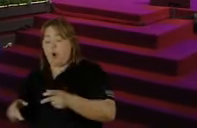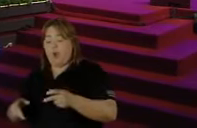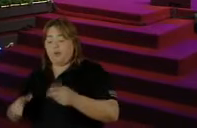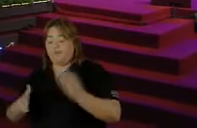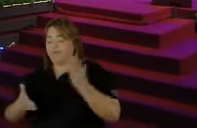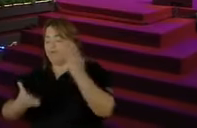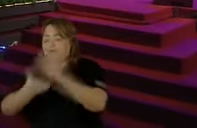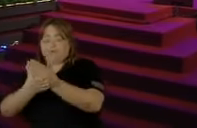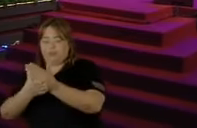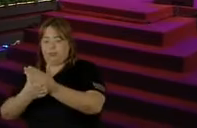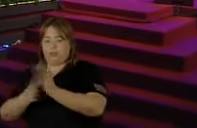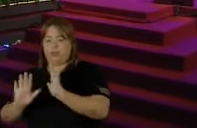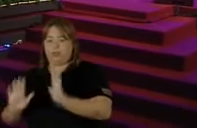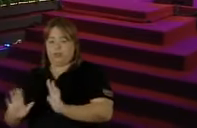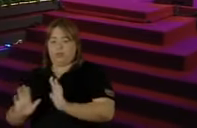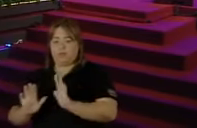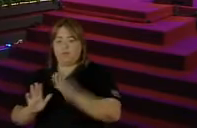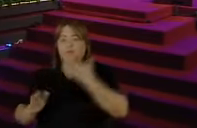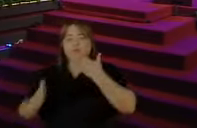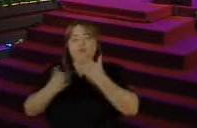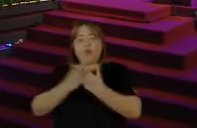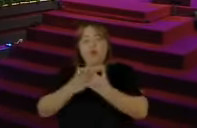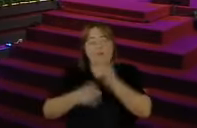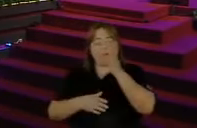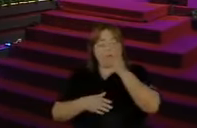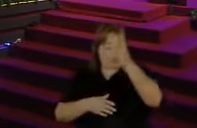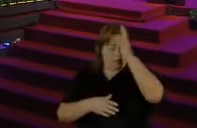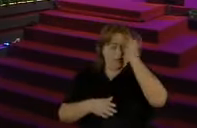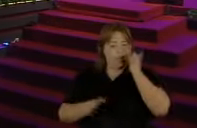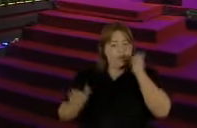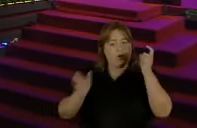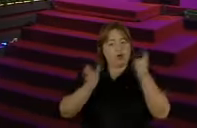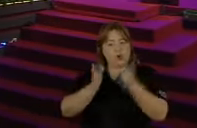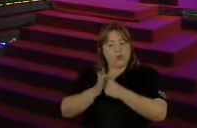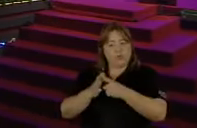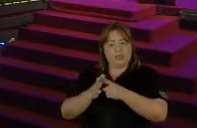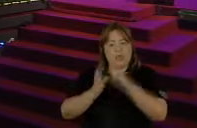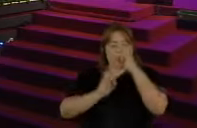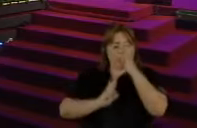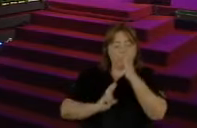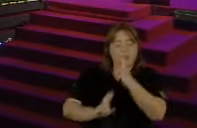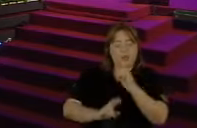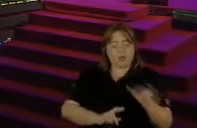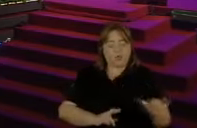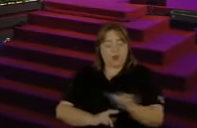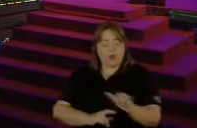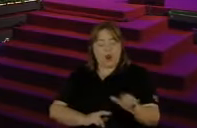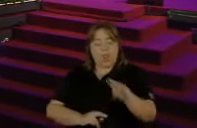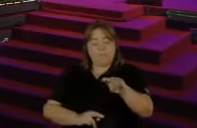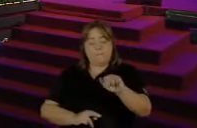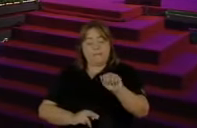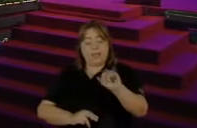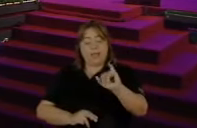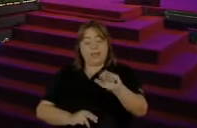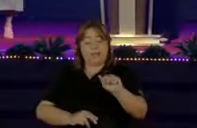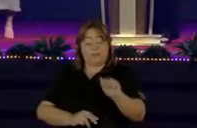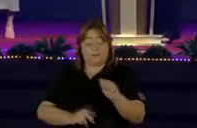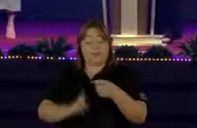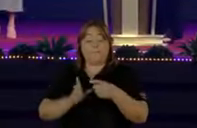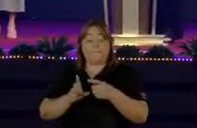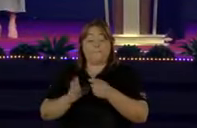los padres reconocemos la responsabilidad, de la misma manera que María llevó a Jesús al templo para ser dedicado,